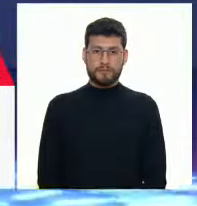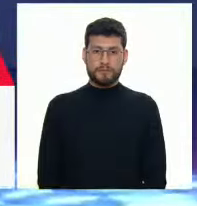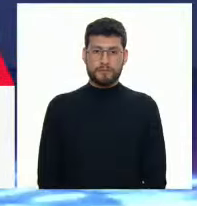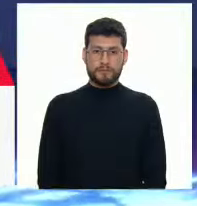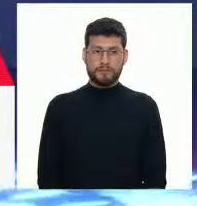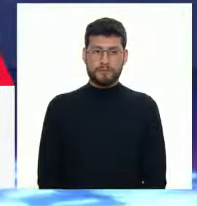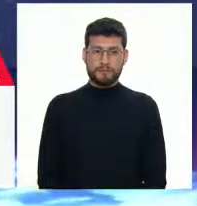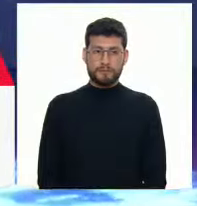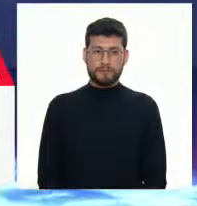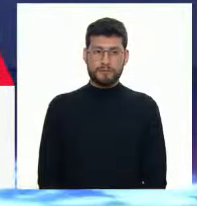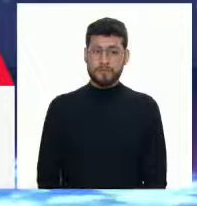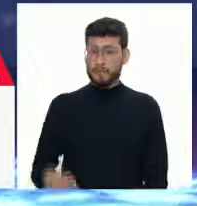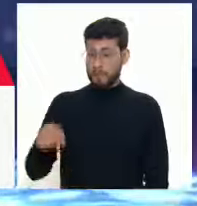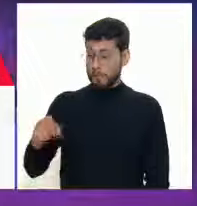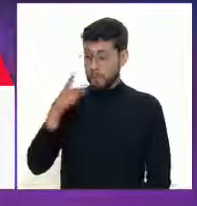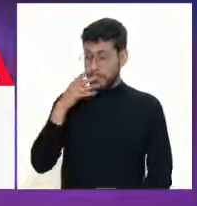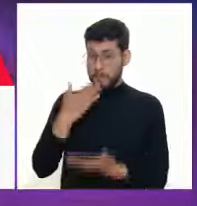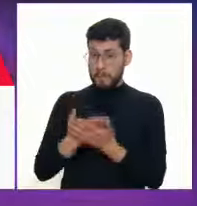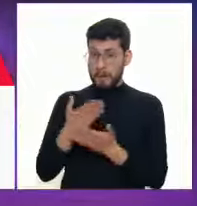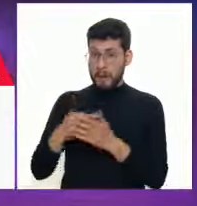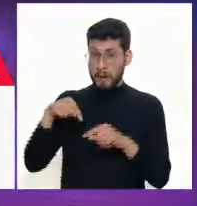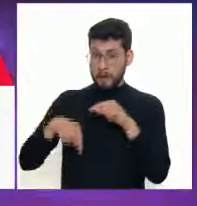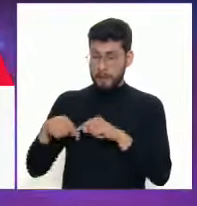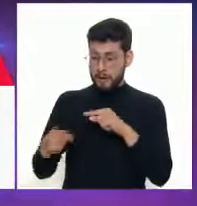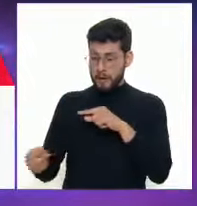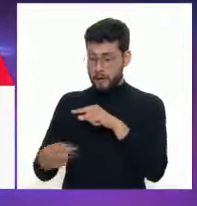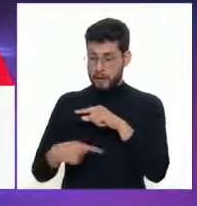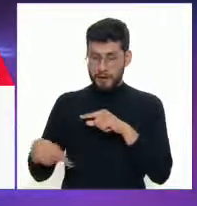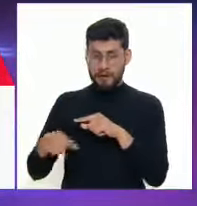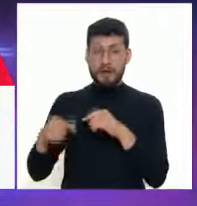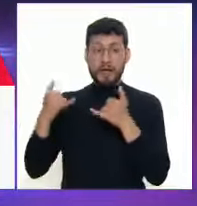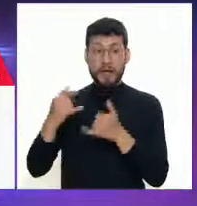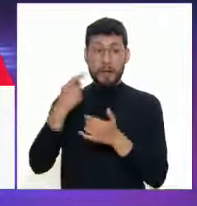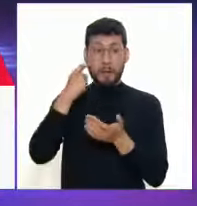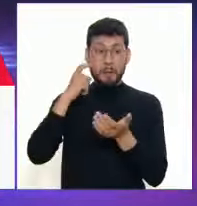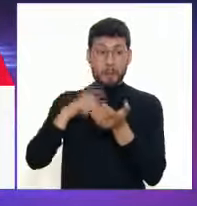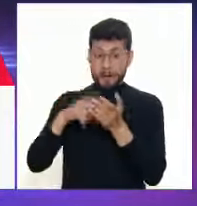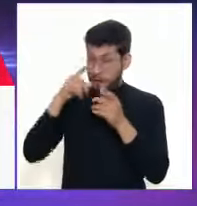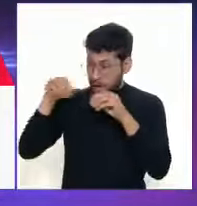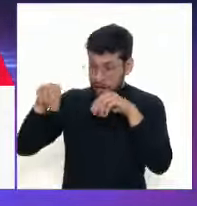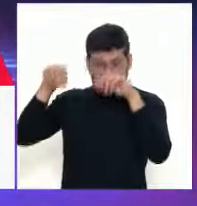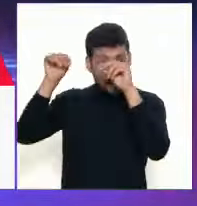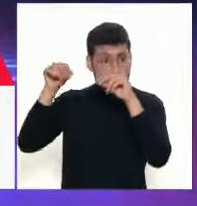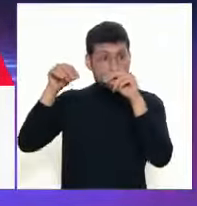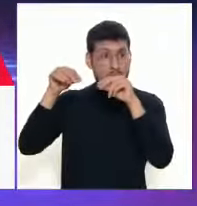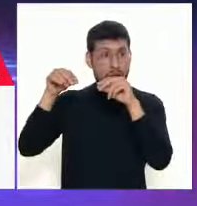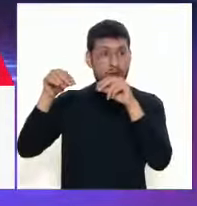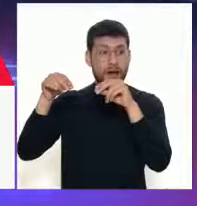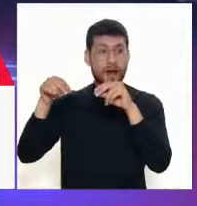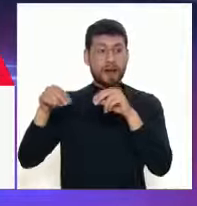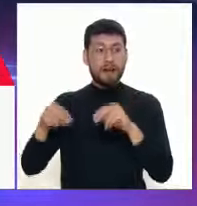Pase el pie por debajo. Ahora, mire por debajo del mantel.